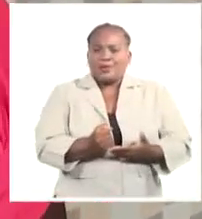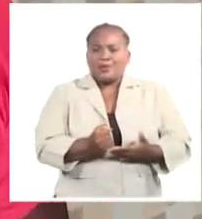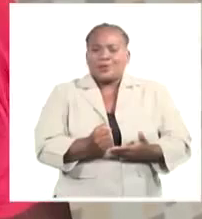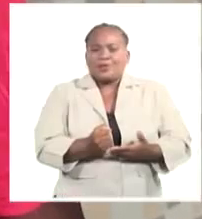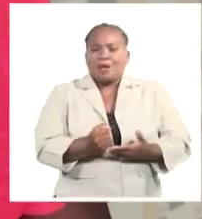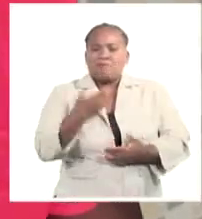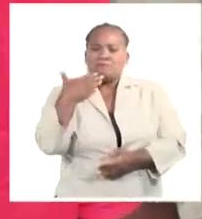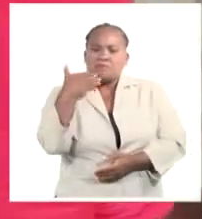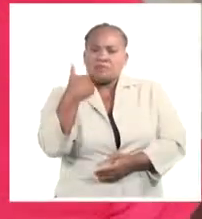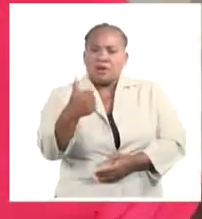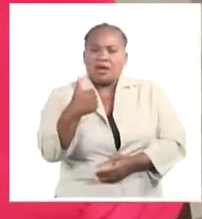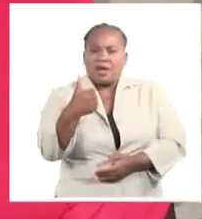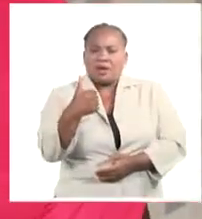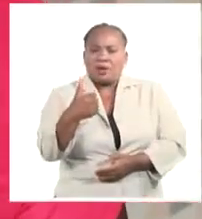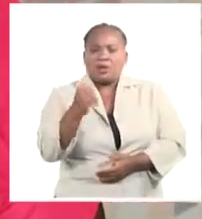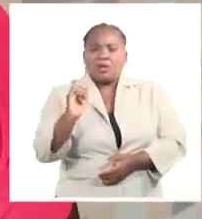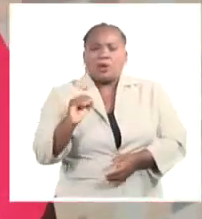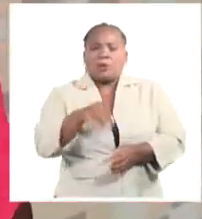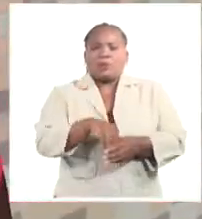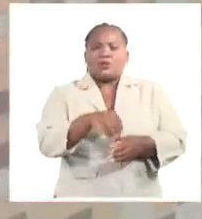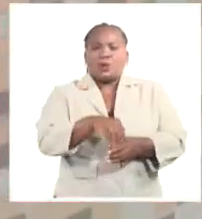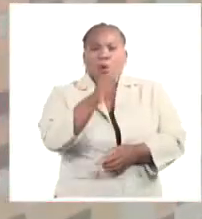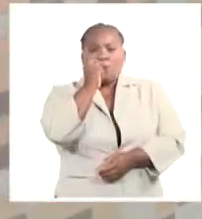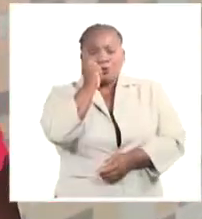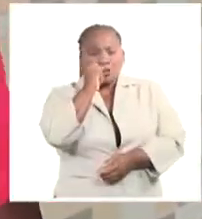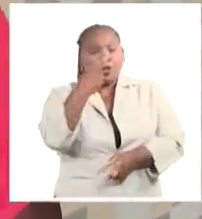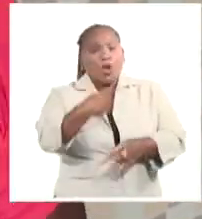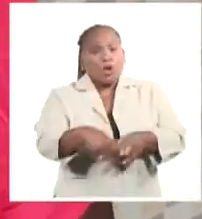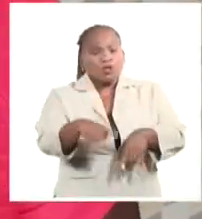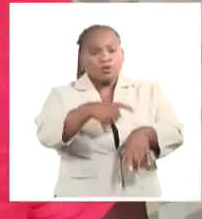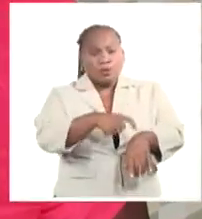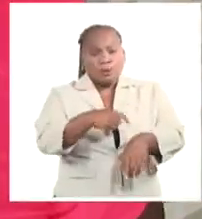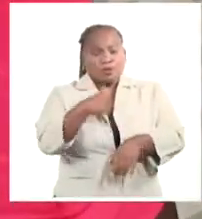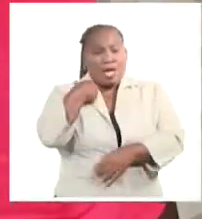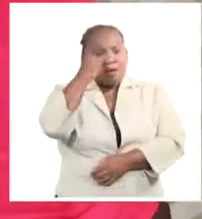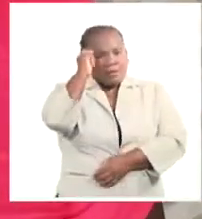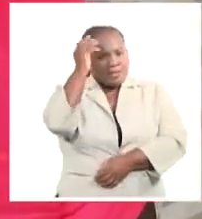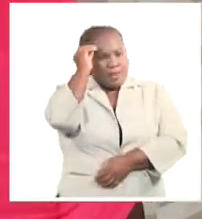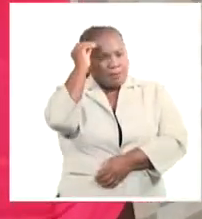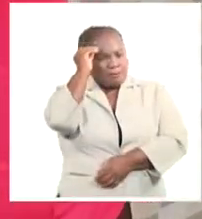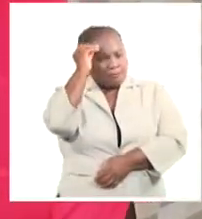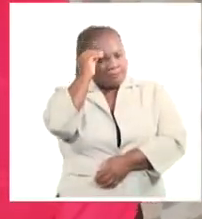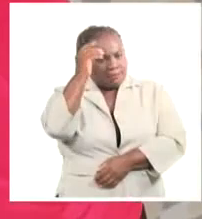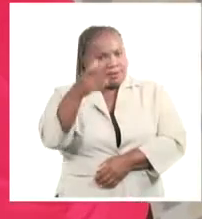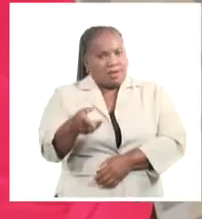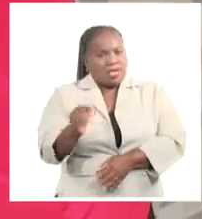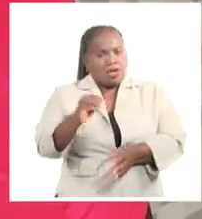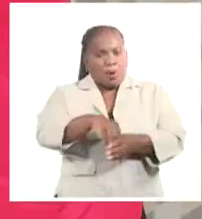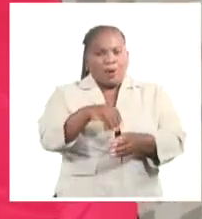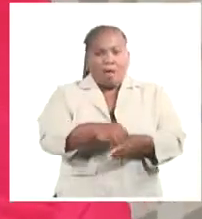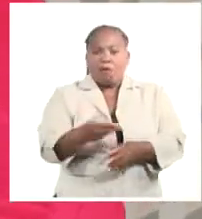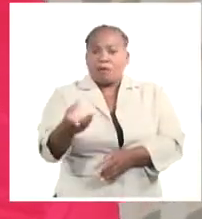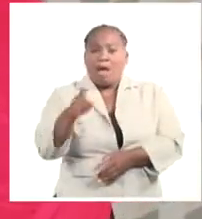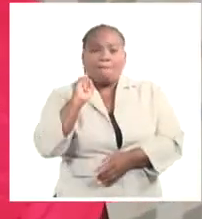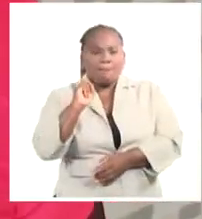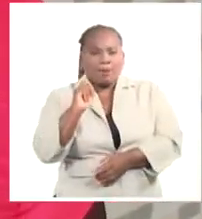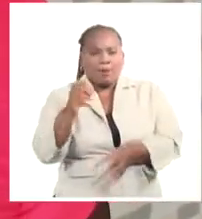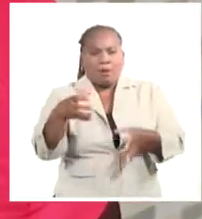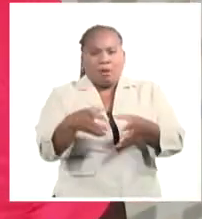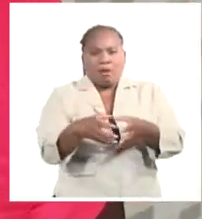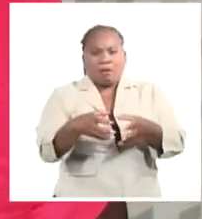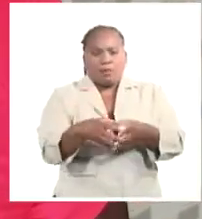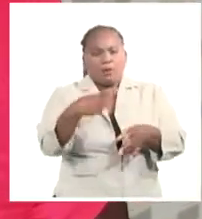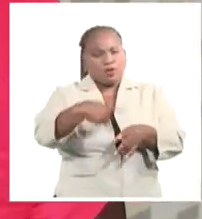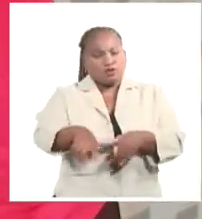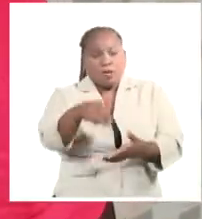ayudaría un poquito más, bueno, la incorporación de estos muchachos en otro momento, ya tomándolo como experiencia un poco más rápido al equipo. No sé si en otra